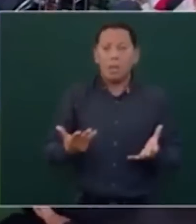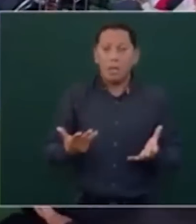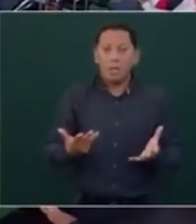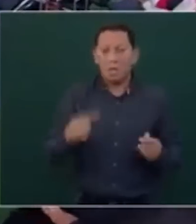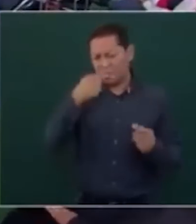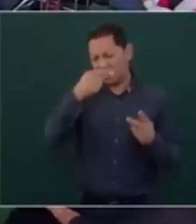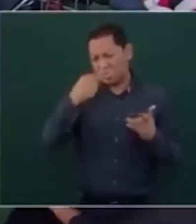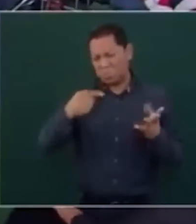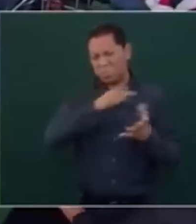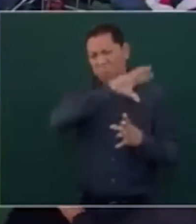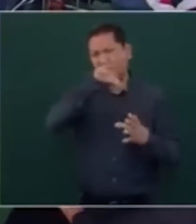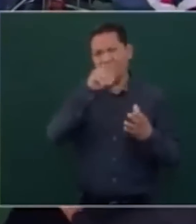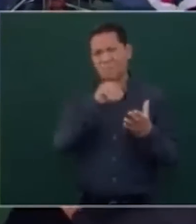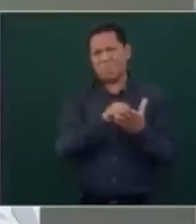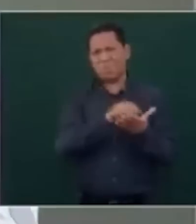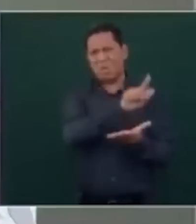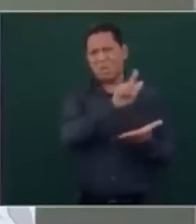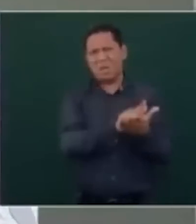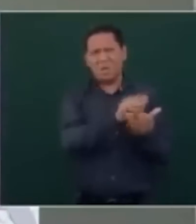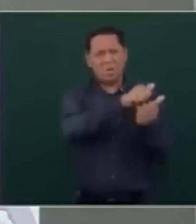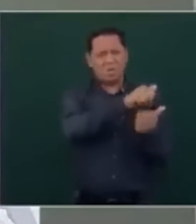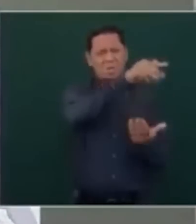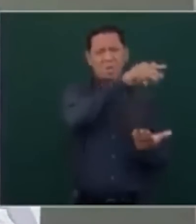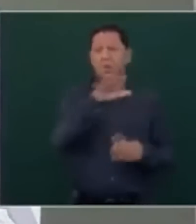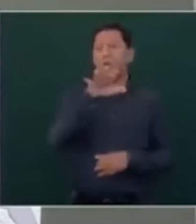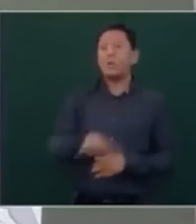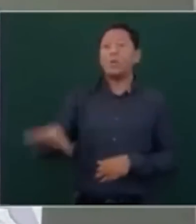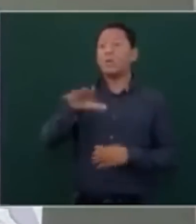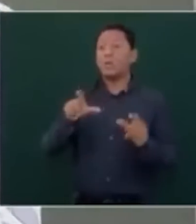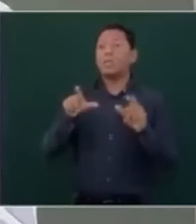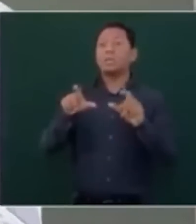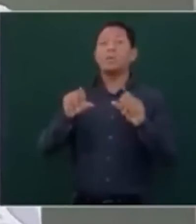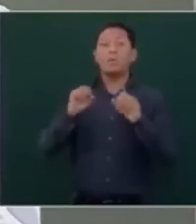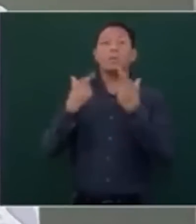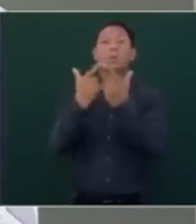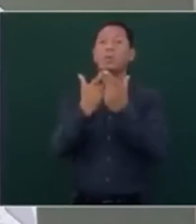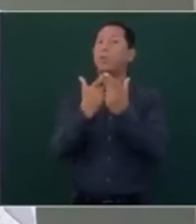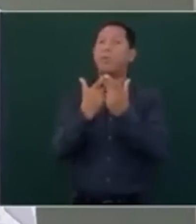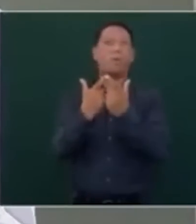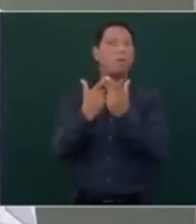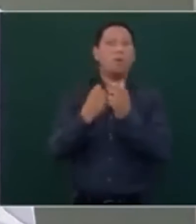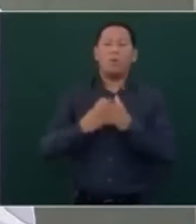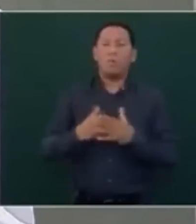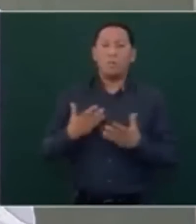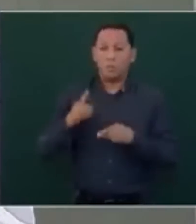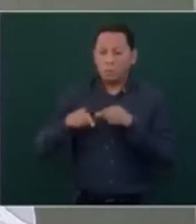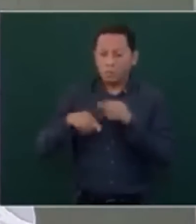Todas las reformas fueron para afectar la seguridad social, para entregar los bienes de